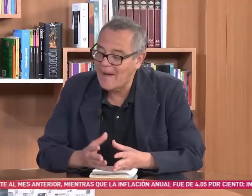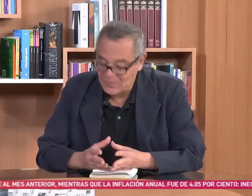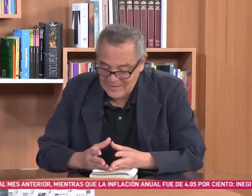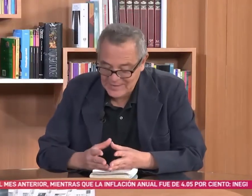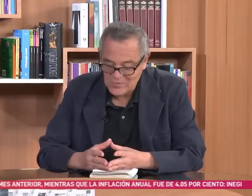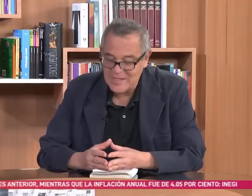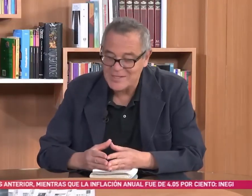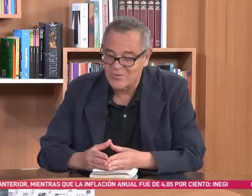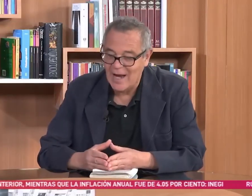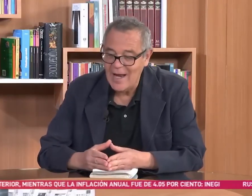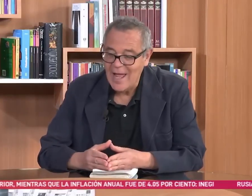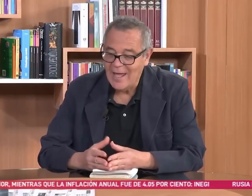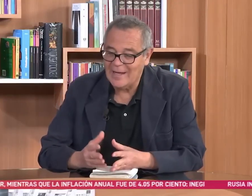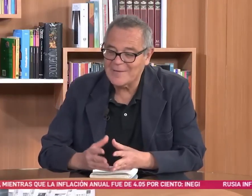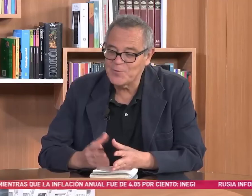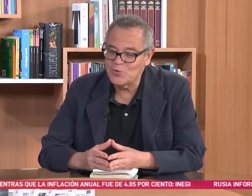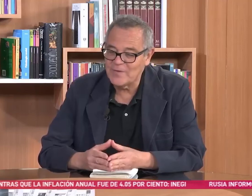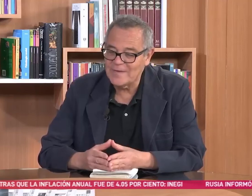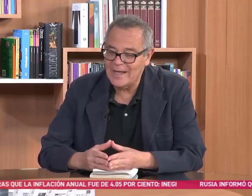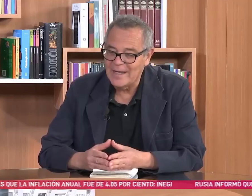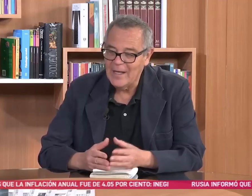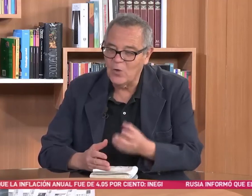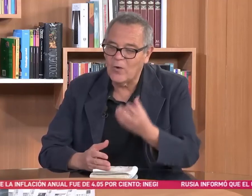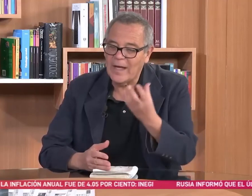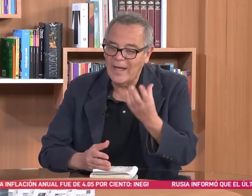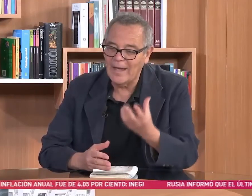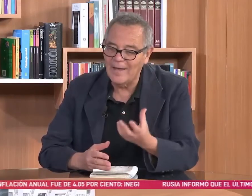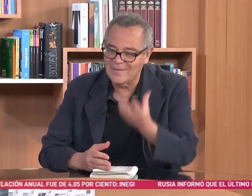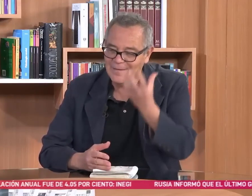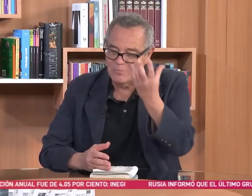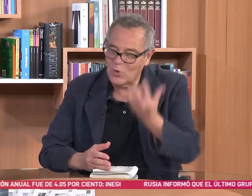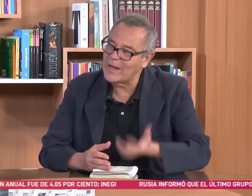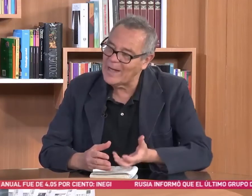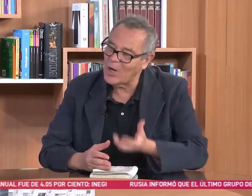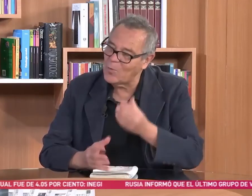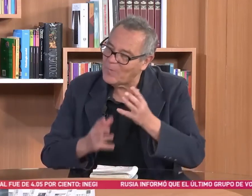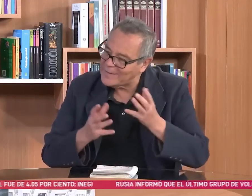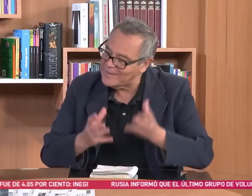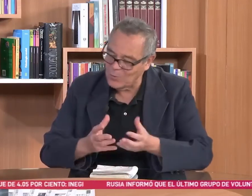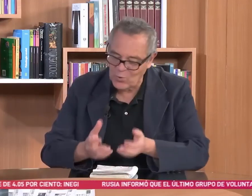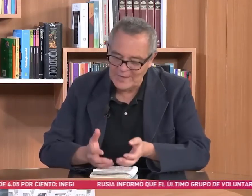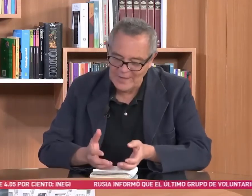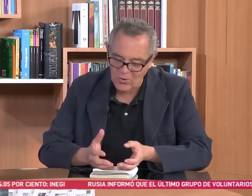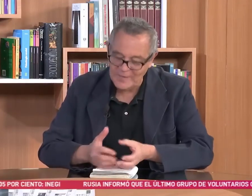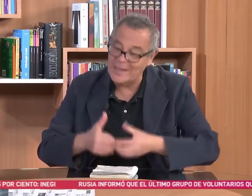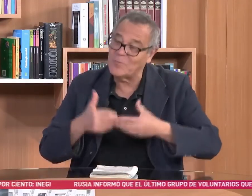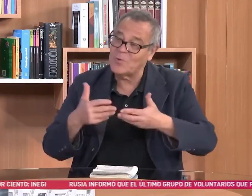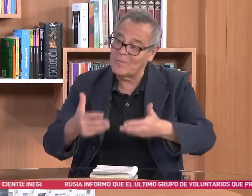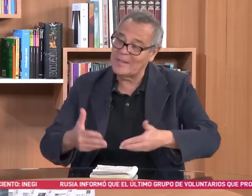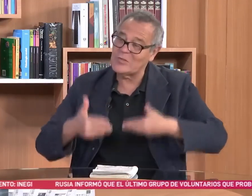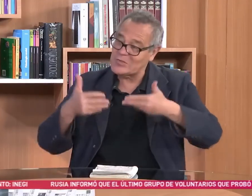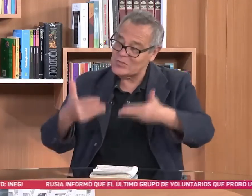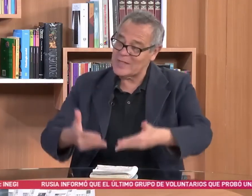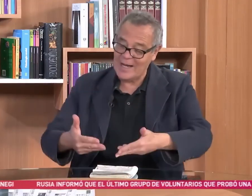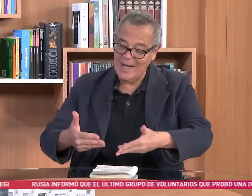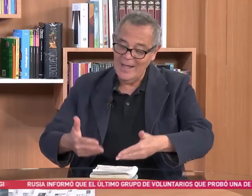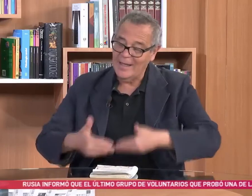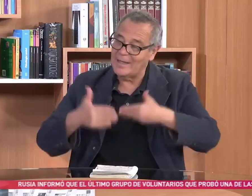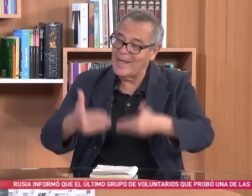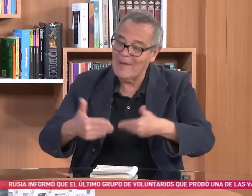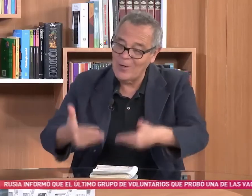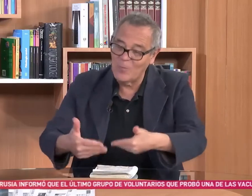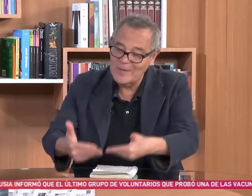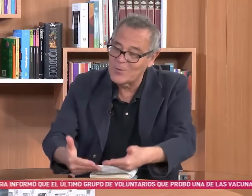que conversábamos en estos días, Jonah, el asunto entre lo que es Morena como partido político y el movimiento